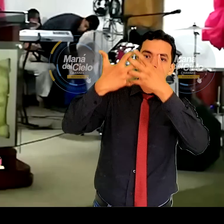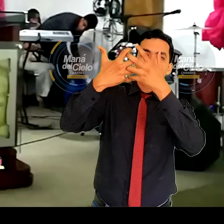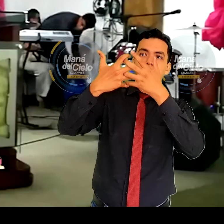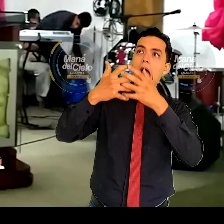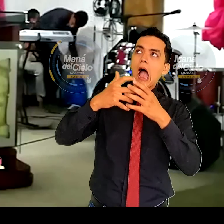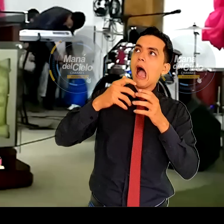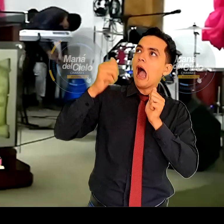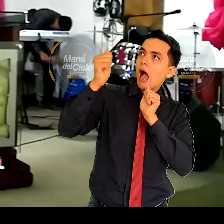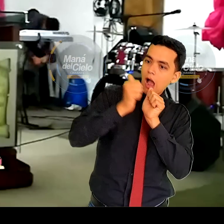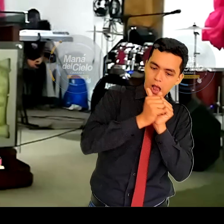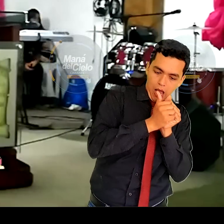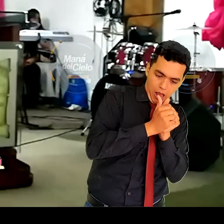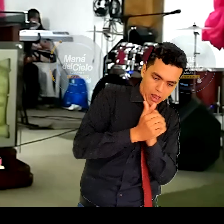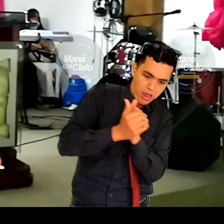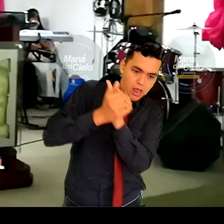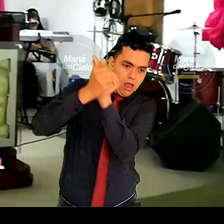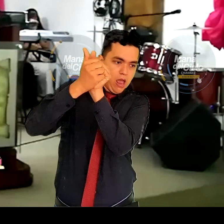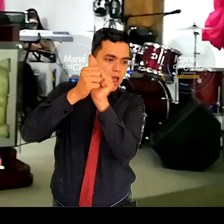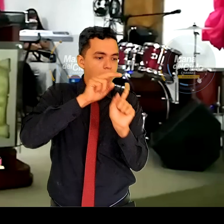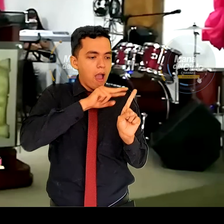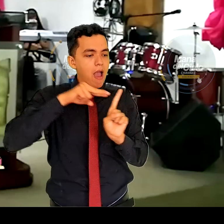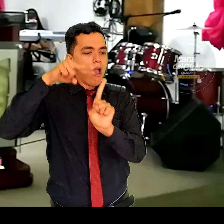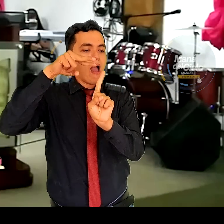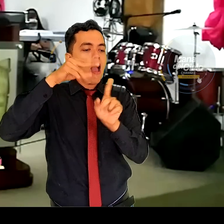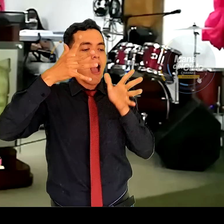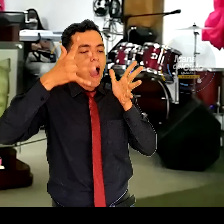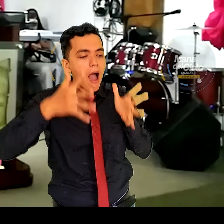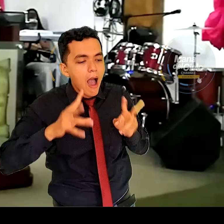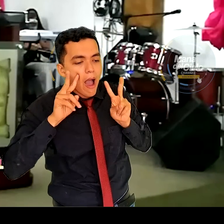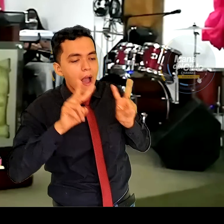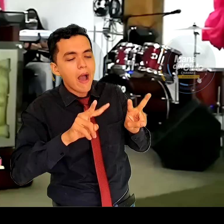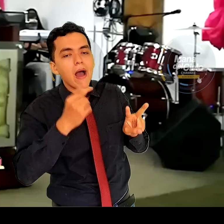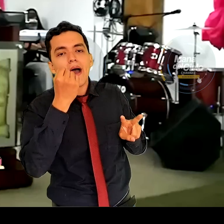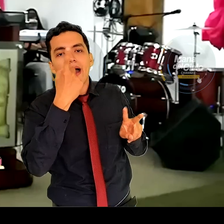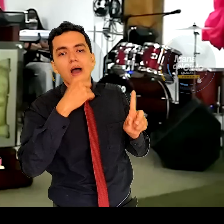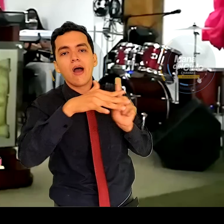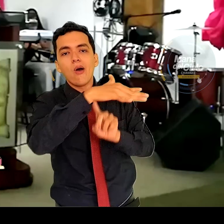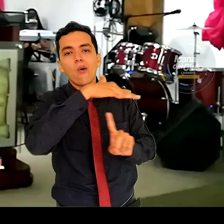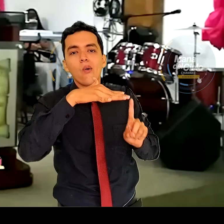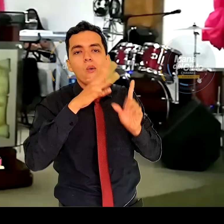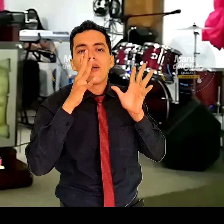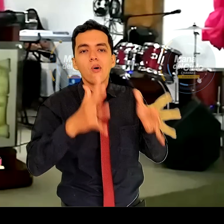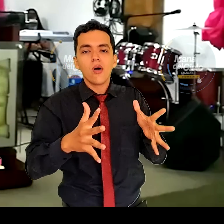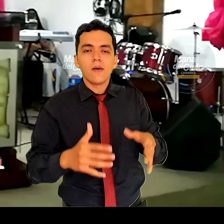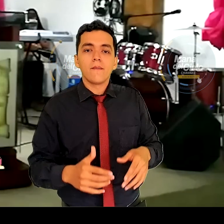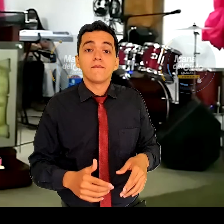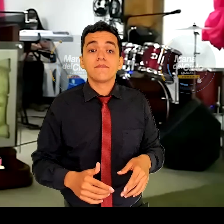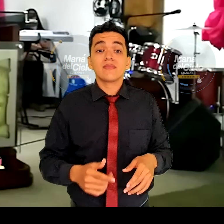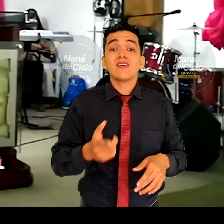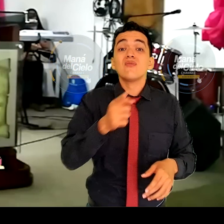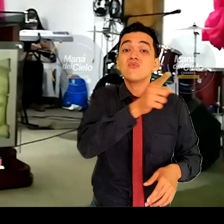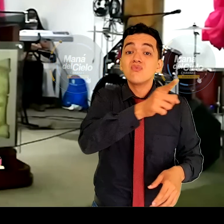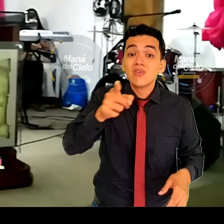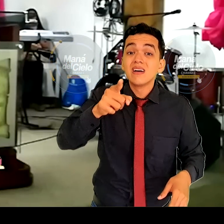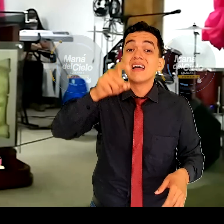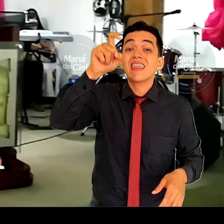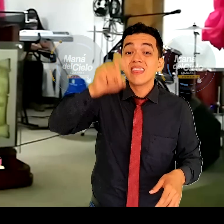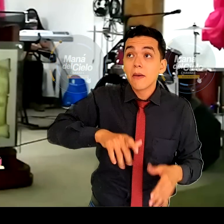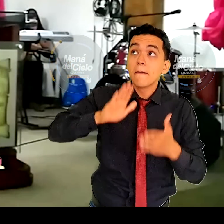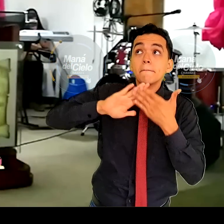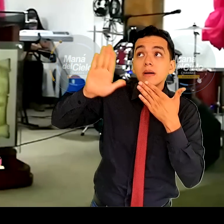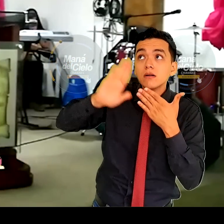nos gusta consentir la carne. Tenemos que arrepentirnos por la falta de oración en